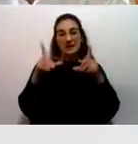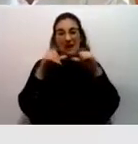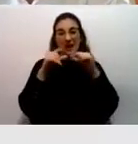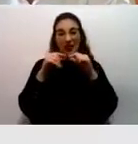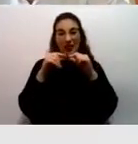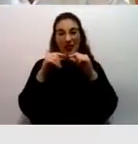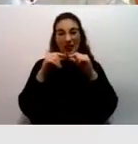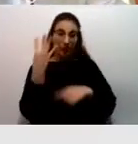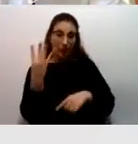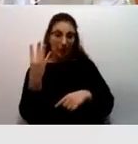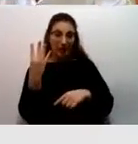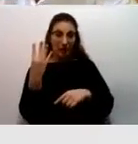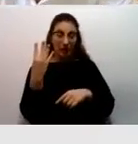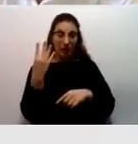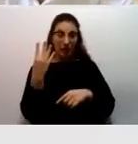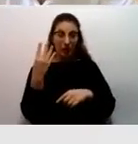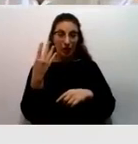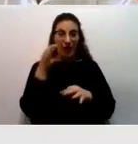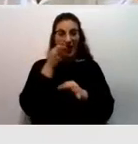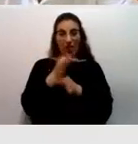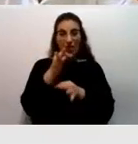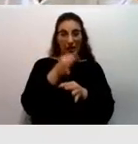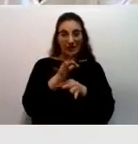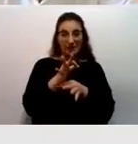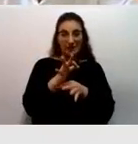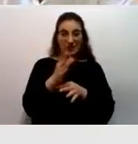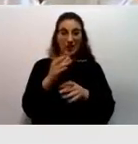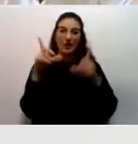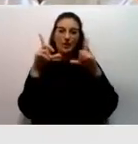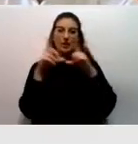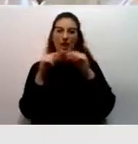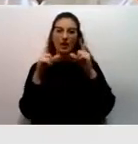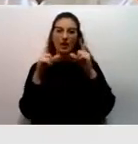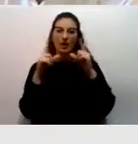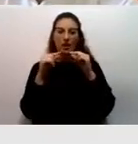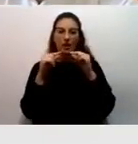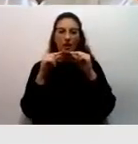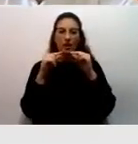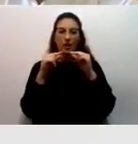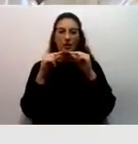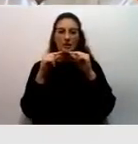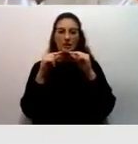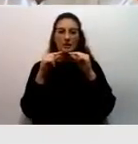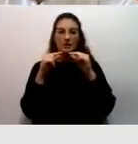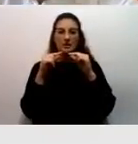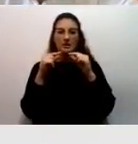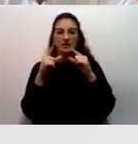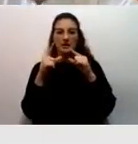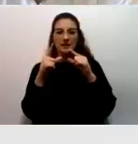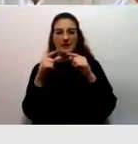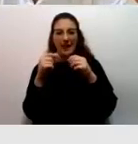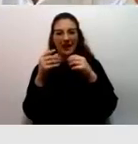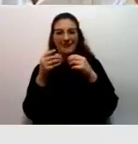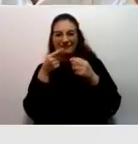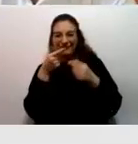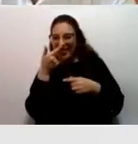de educación Es un artículo que tiene bastante condimento de idas